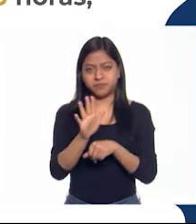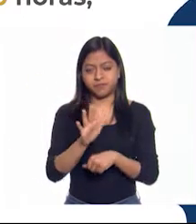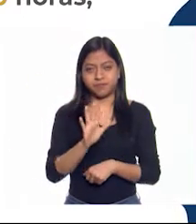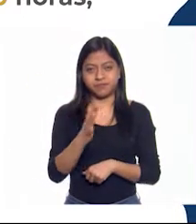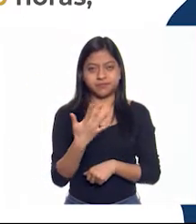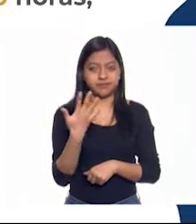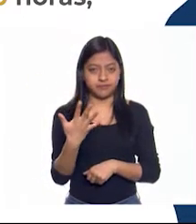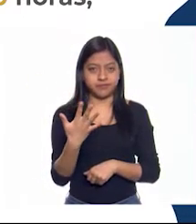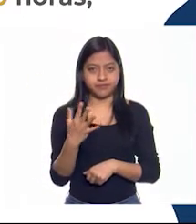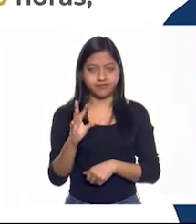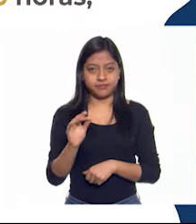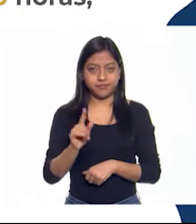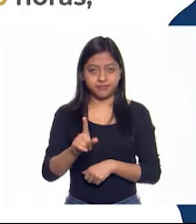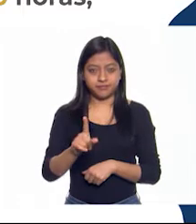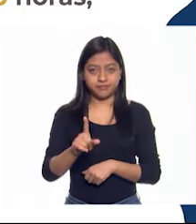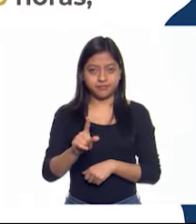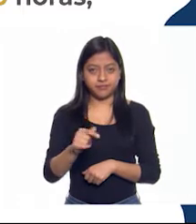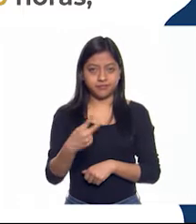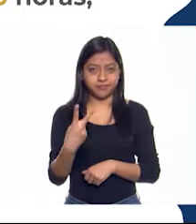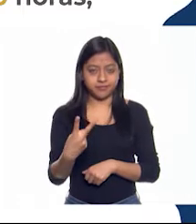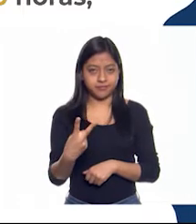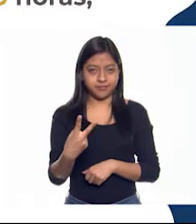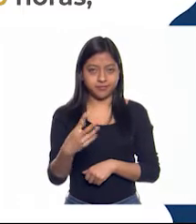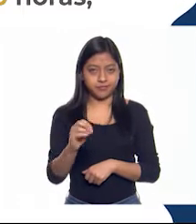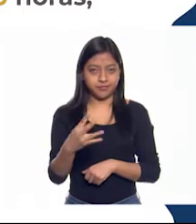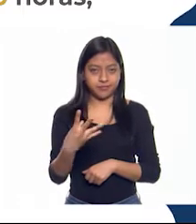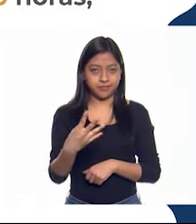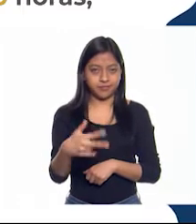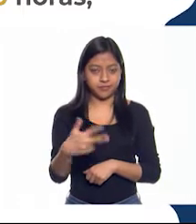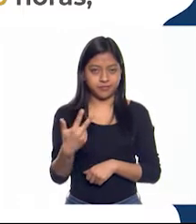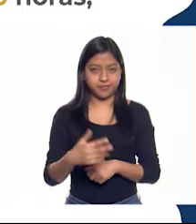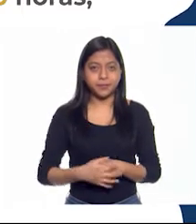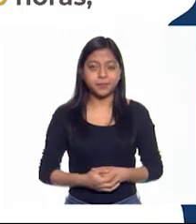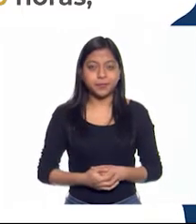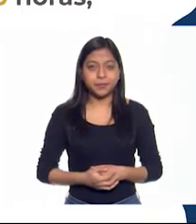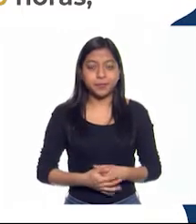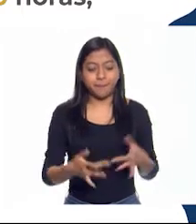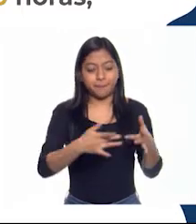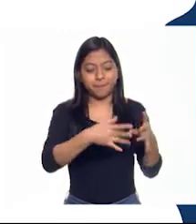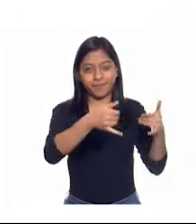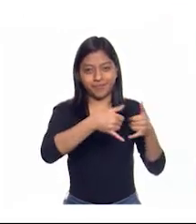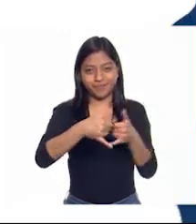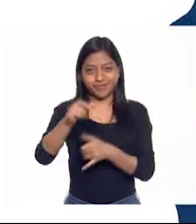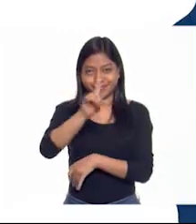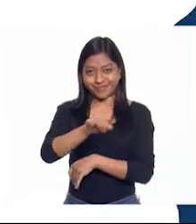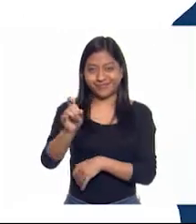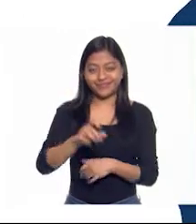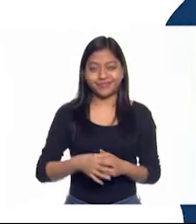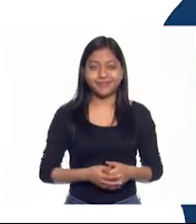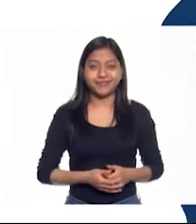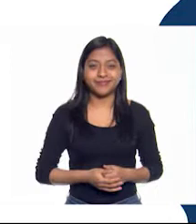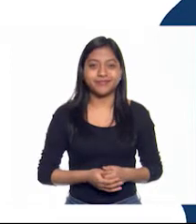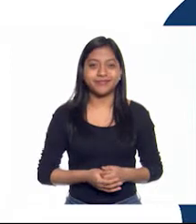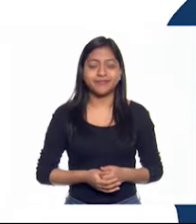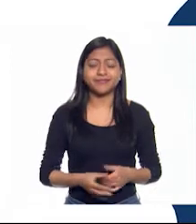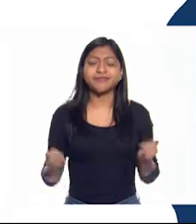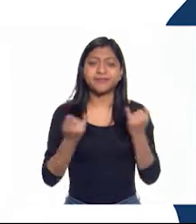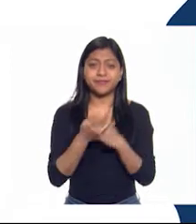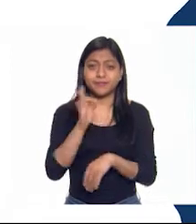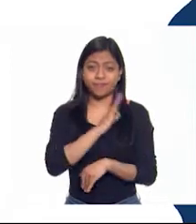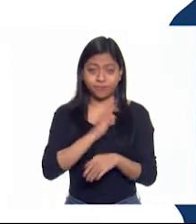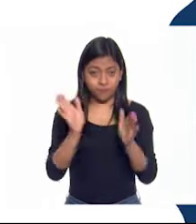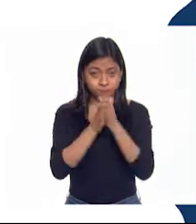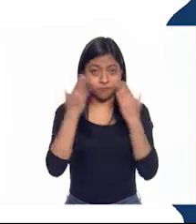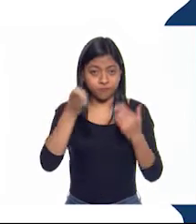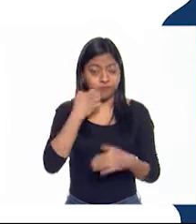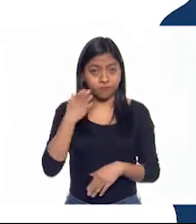teléfono 55 41 72 04 13 con 100 líneas. También puedes encontrar